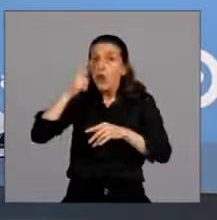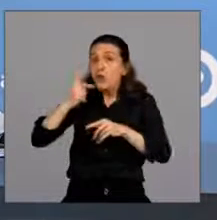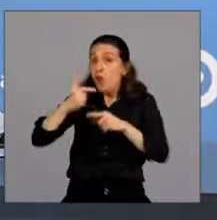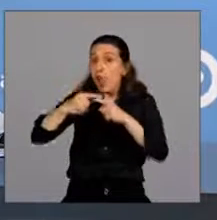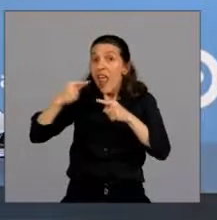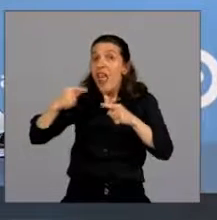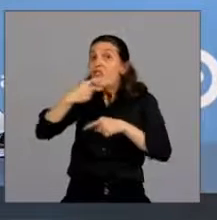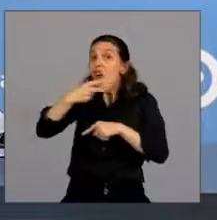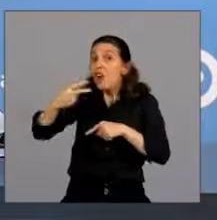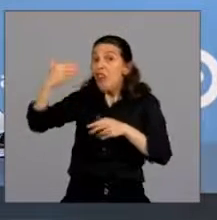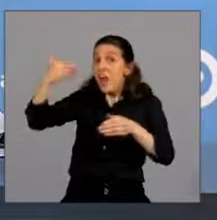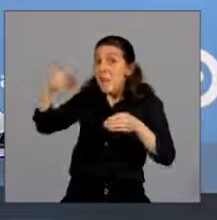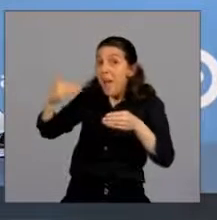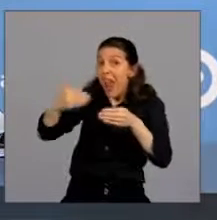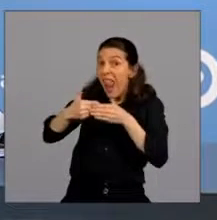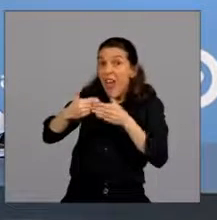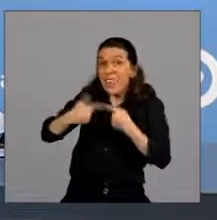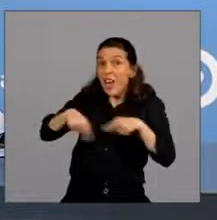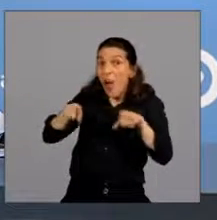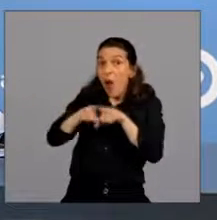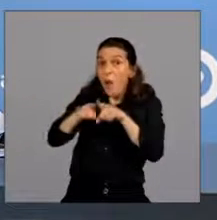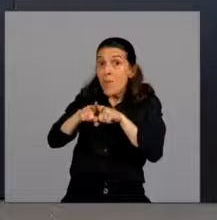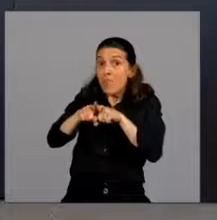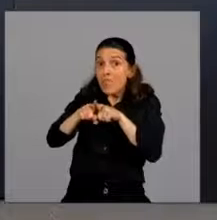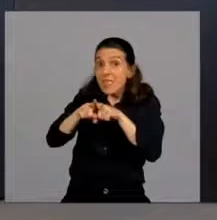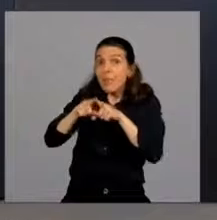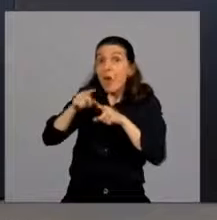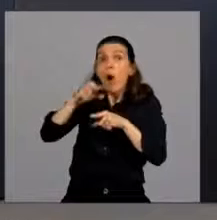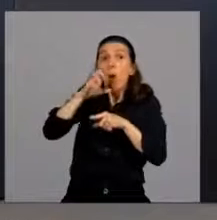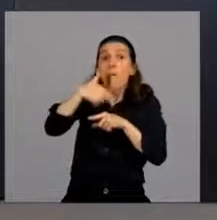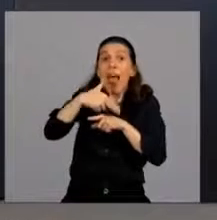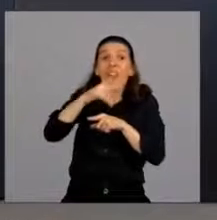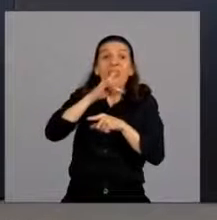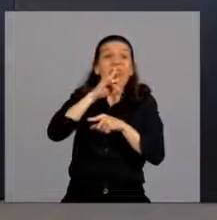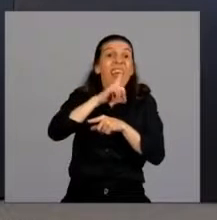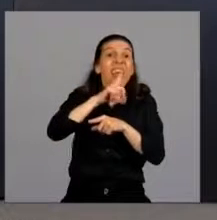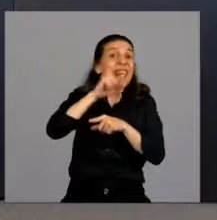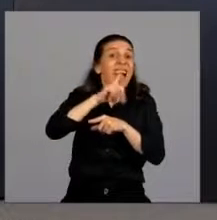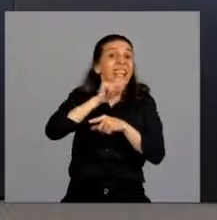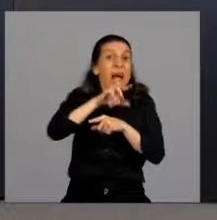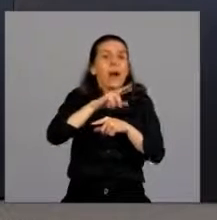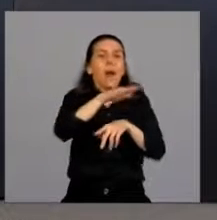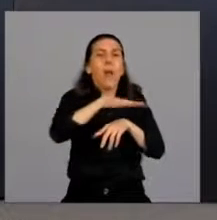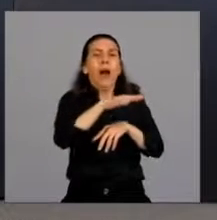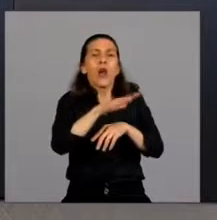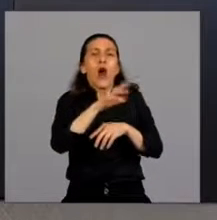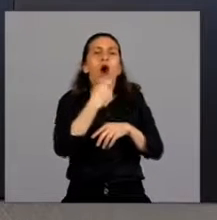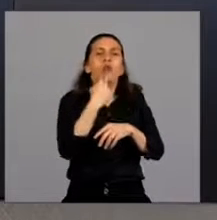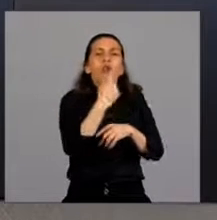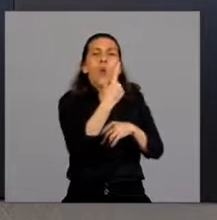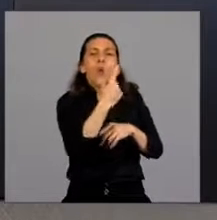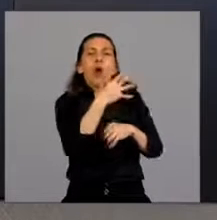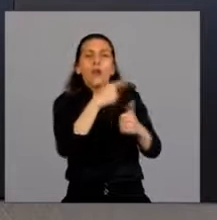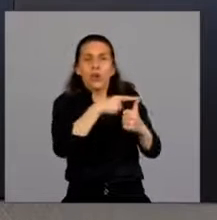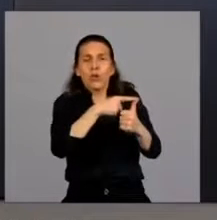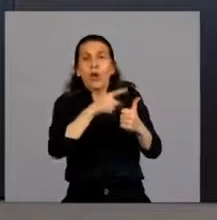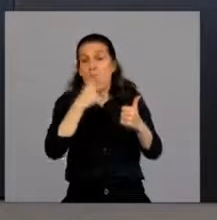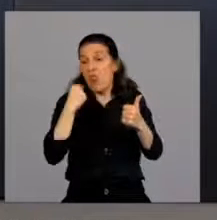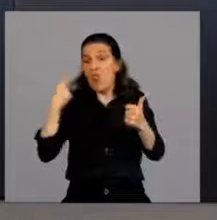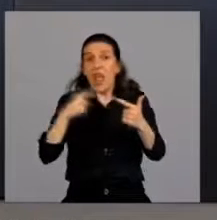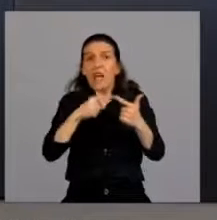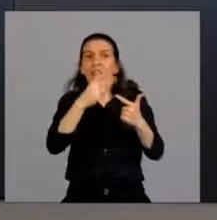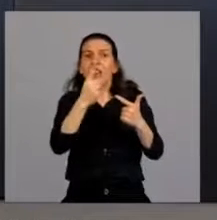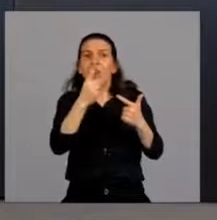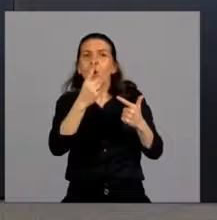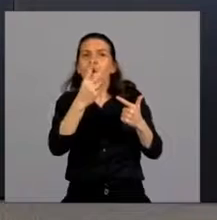2 semanas empezamos lo mismo con el Detectar en la 1114, hace una semana, 10 días en la 21-24, y